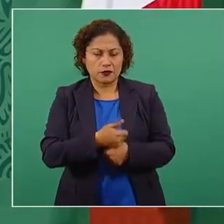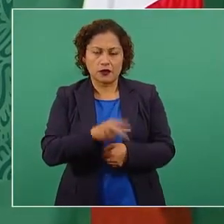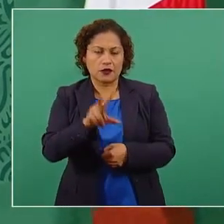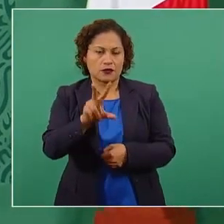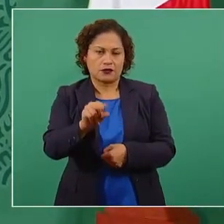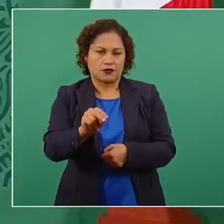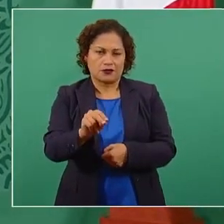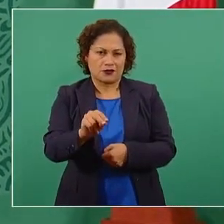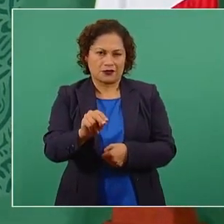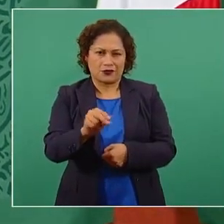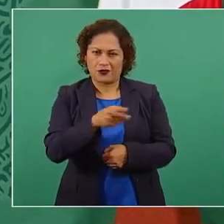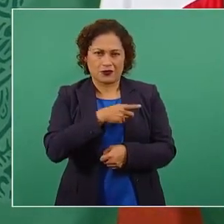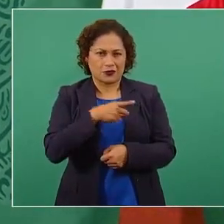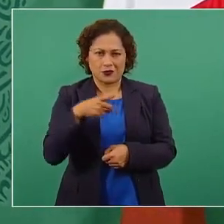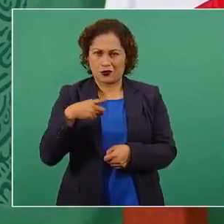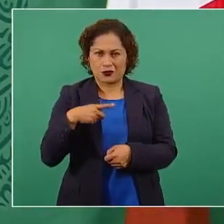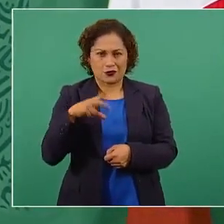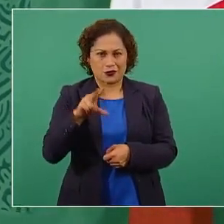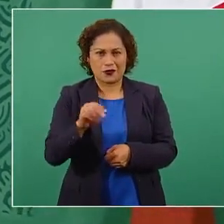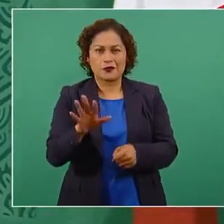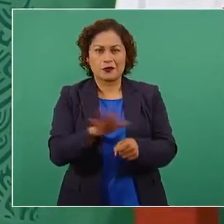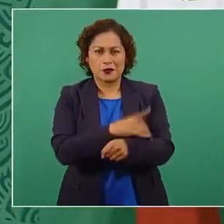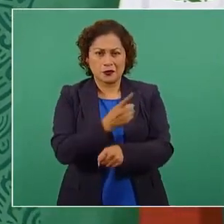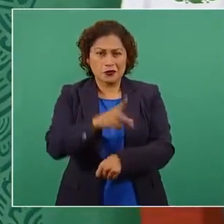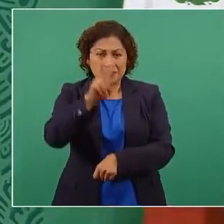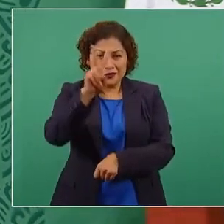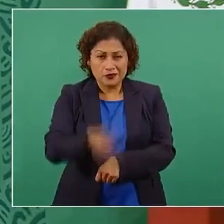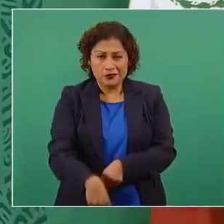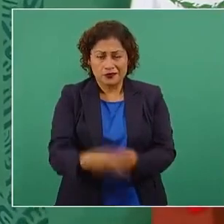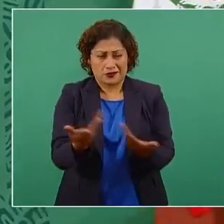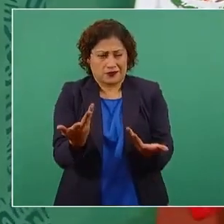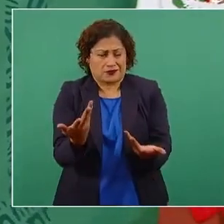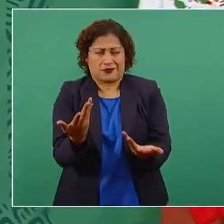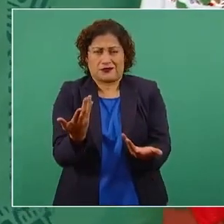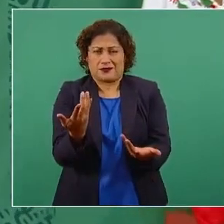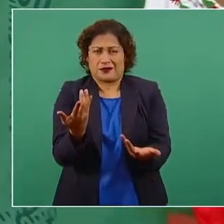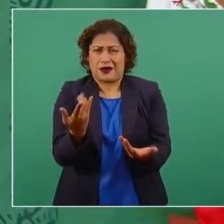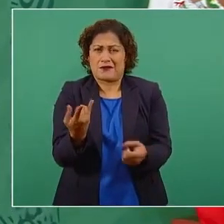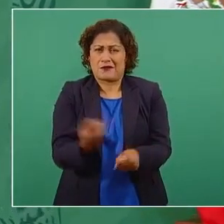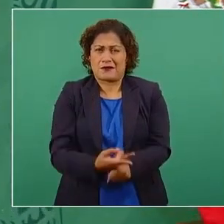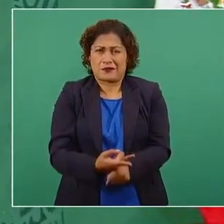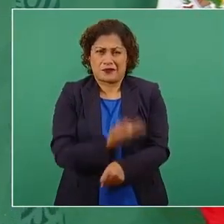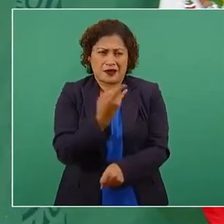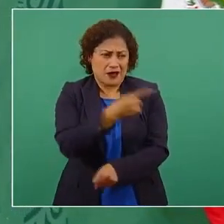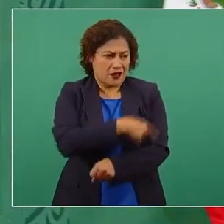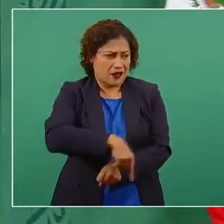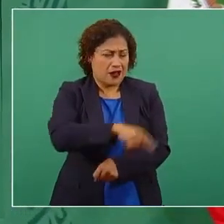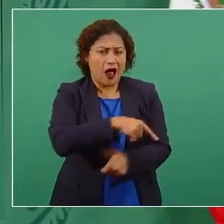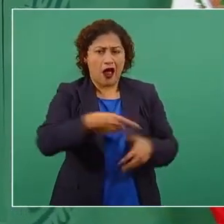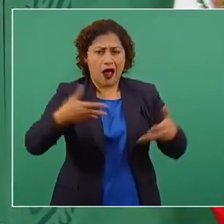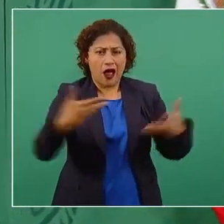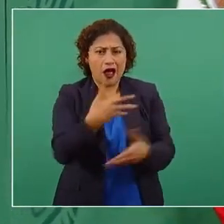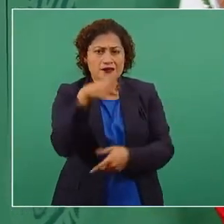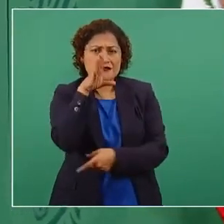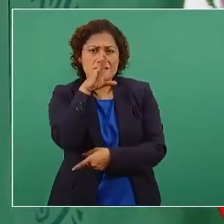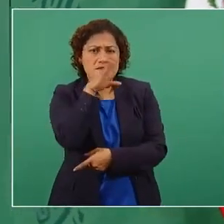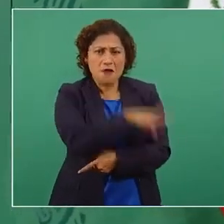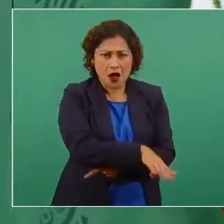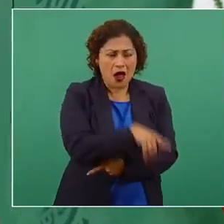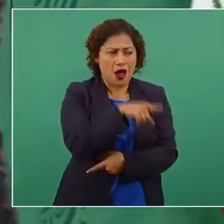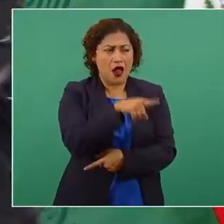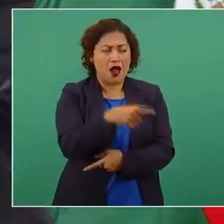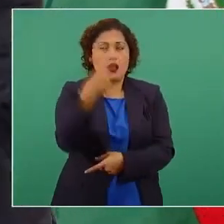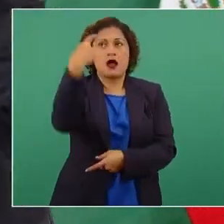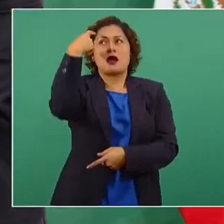Después de todo lo que hicieron, que no aceptan, que no reconocen, que no actúan con autocrítica,